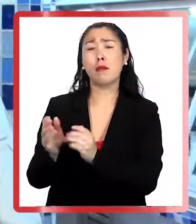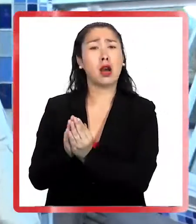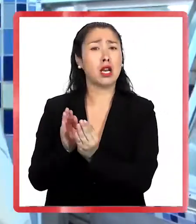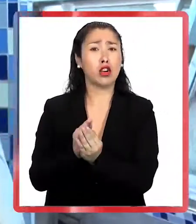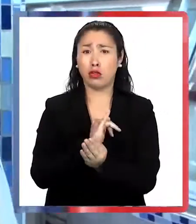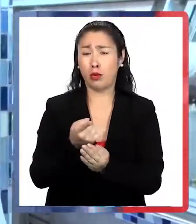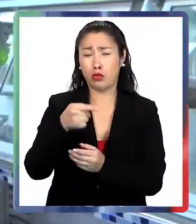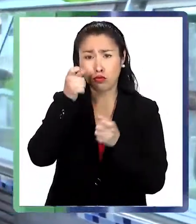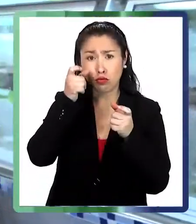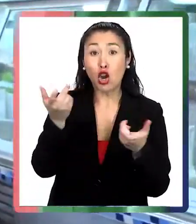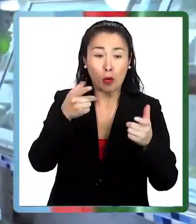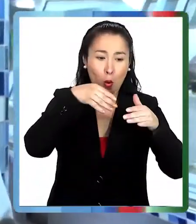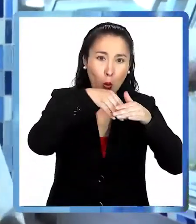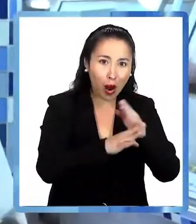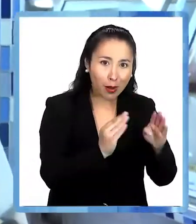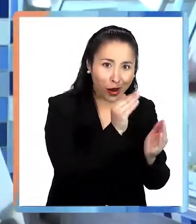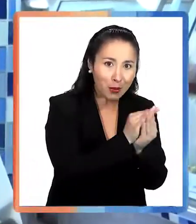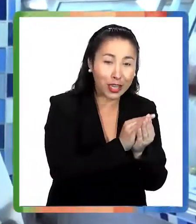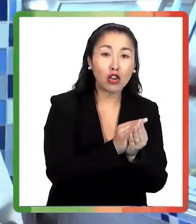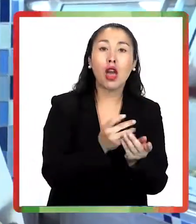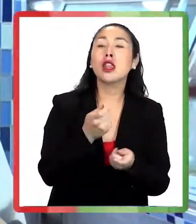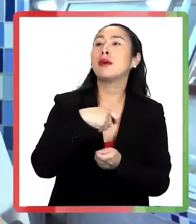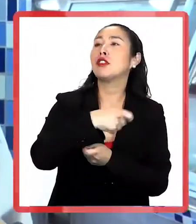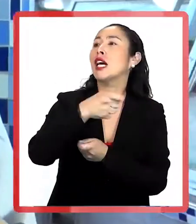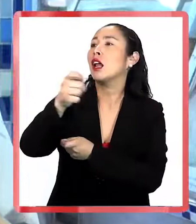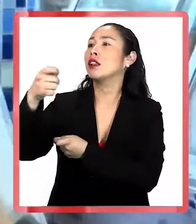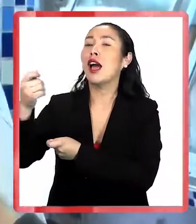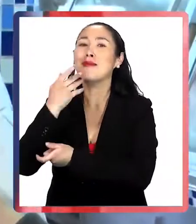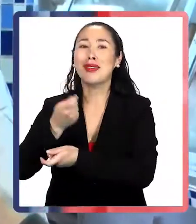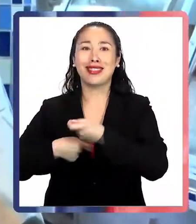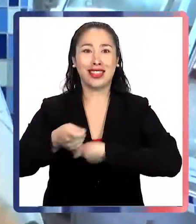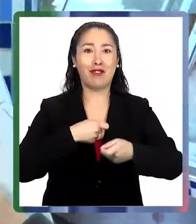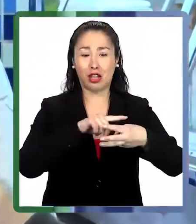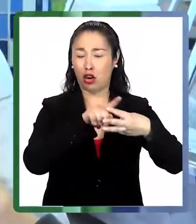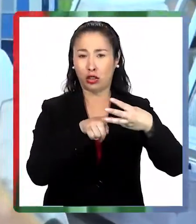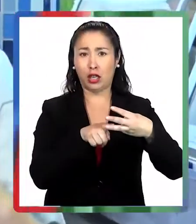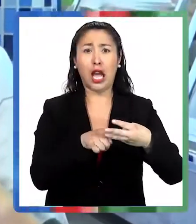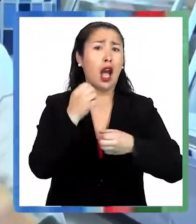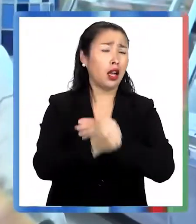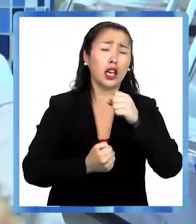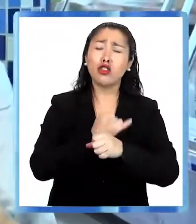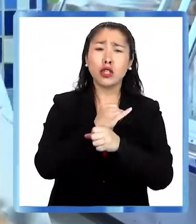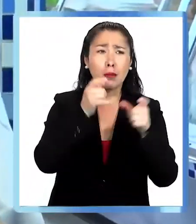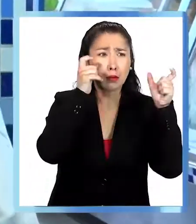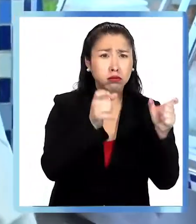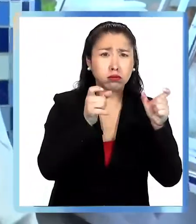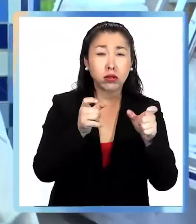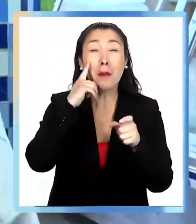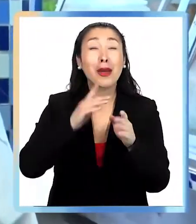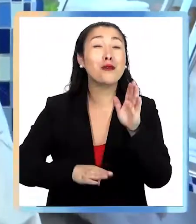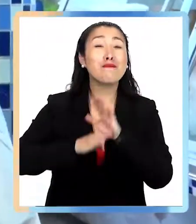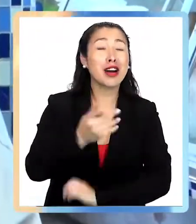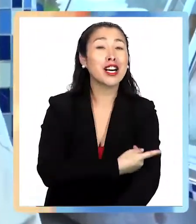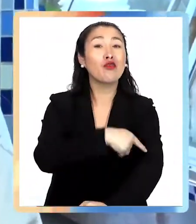el proceso, tanto de almacenamiento, de distribución y de comercialización. Es un programa que se realiza anualmente, pero se